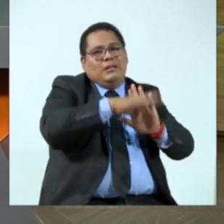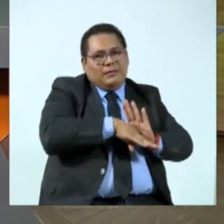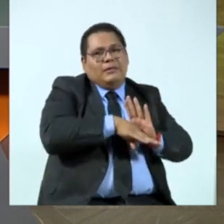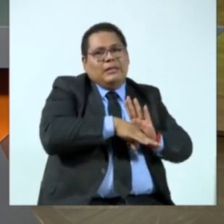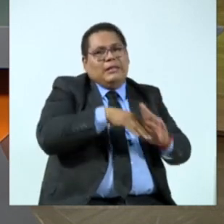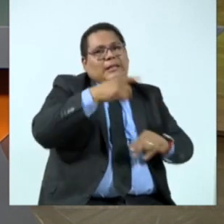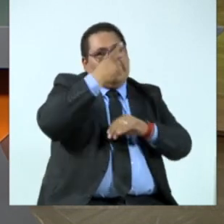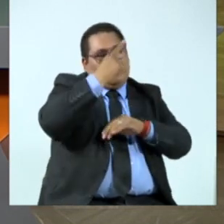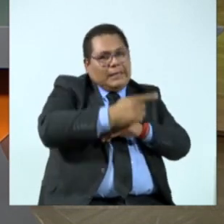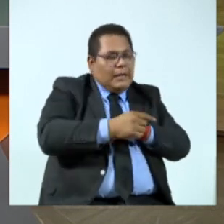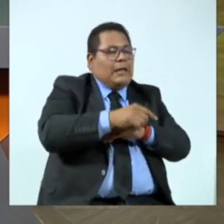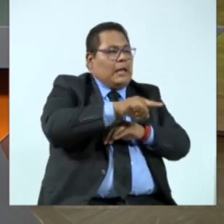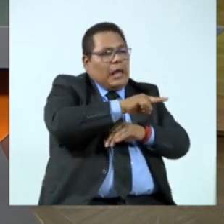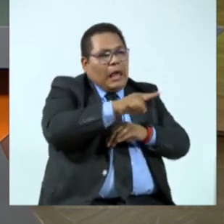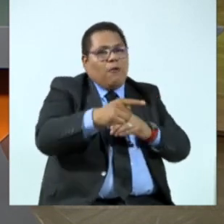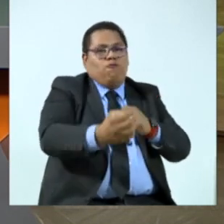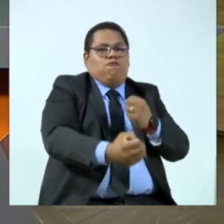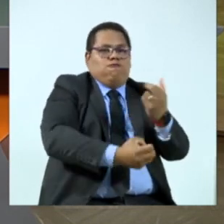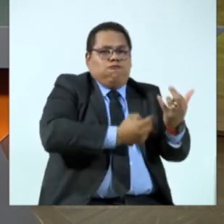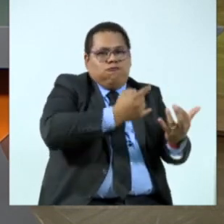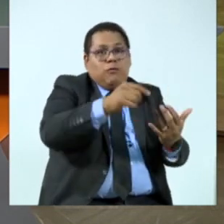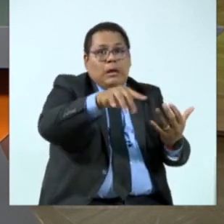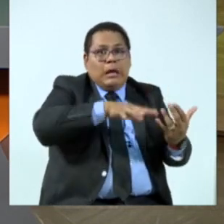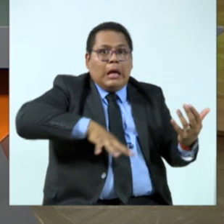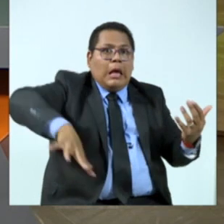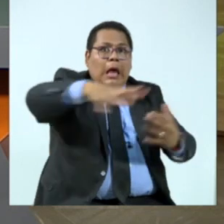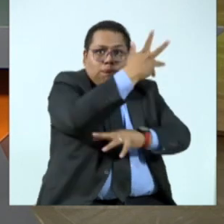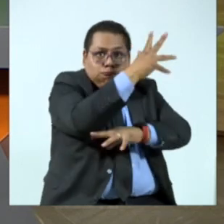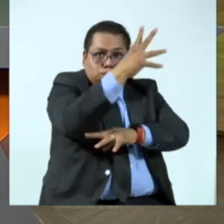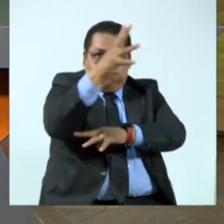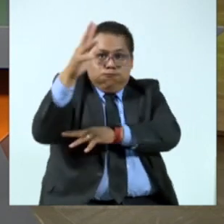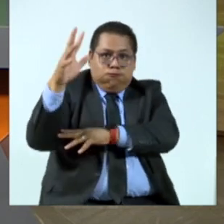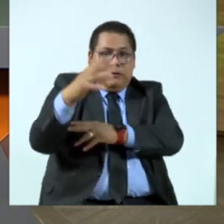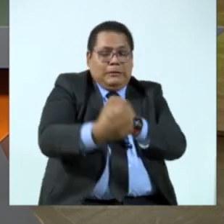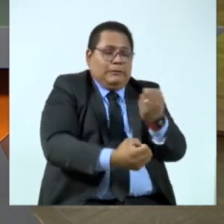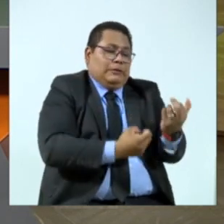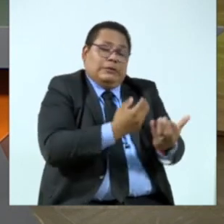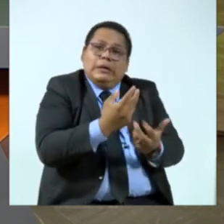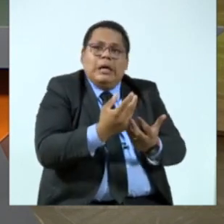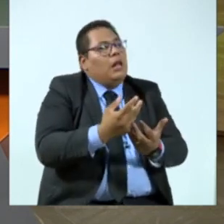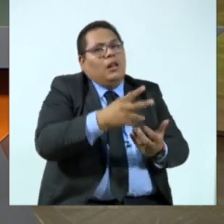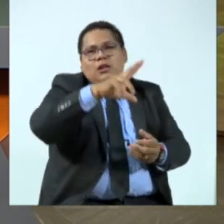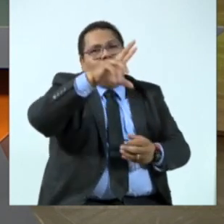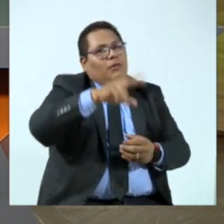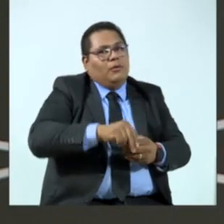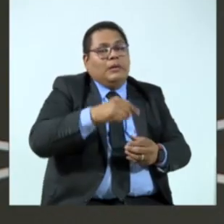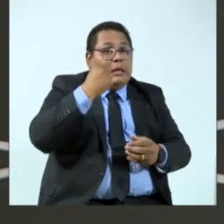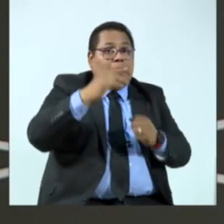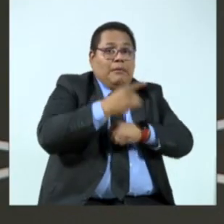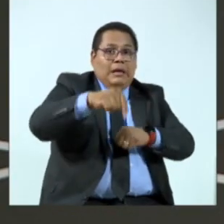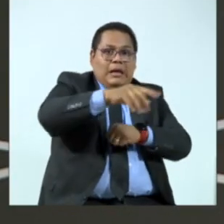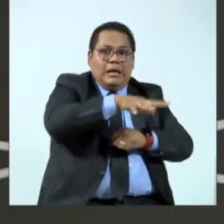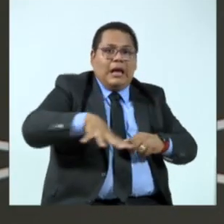como que el evitar encender fogatas en zonas boscosas tenemos un pulmón muy importante para la zona metropolitana que es el bosque